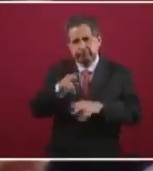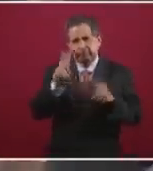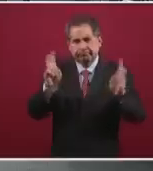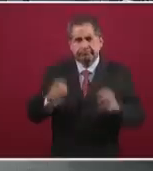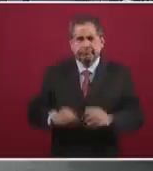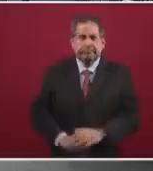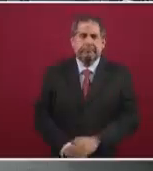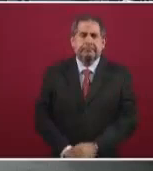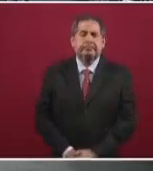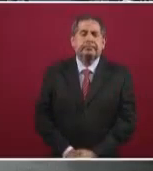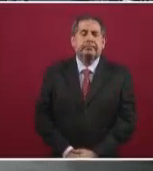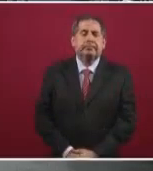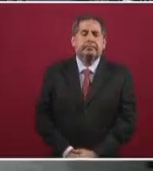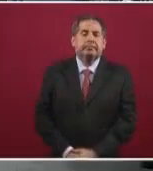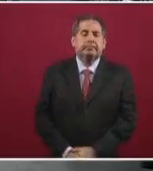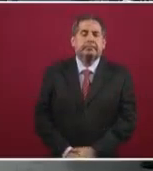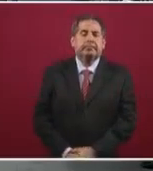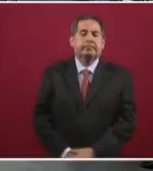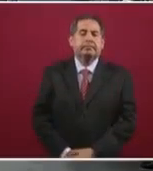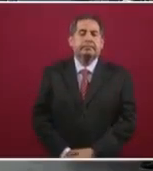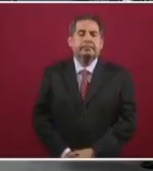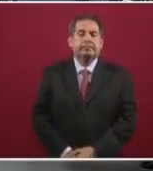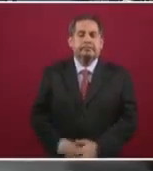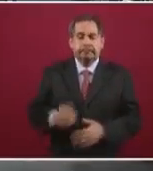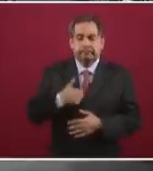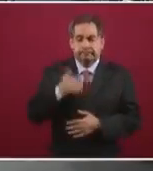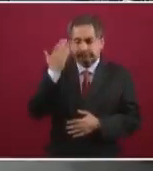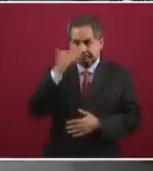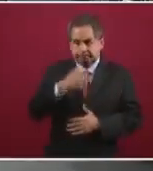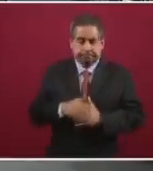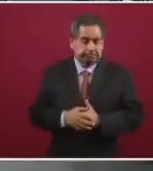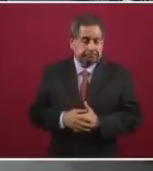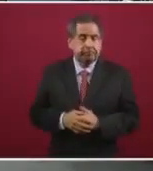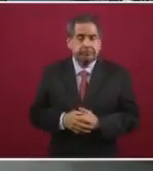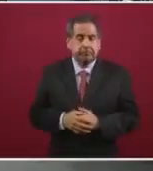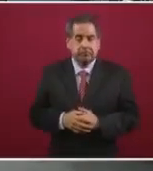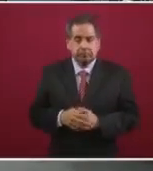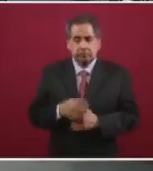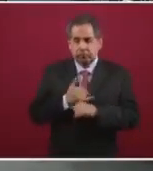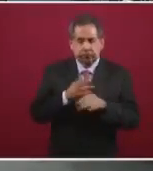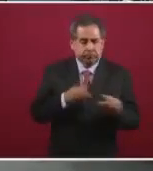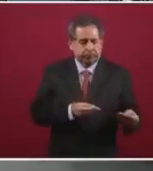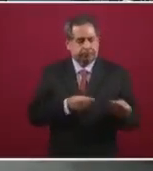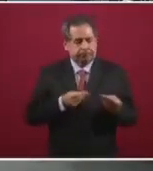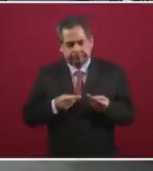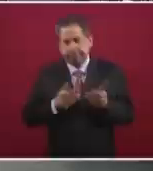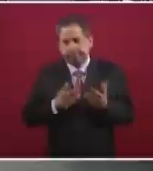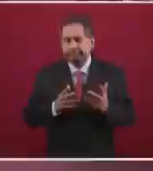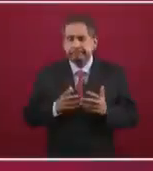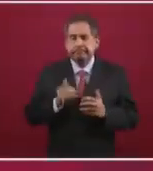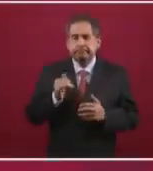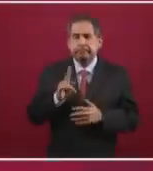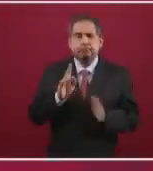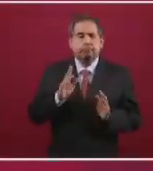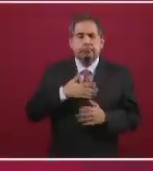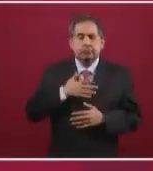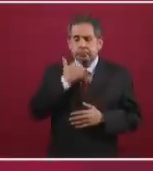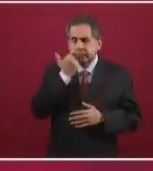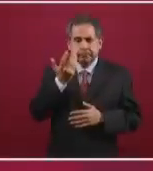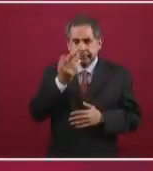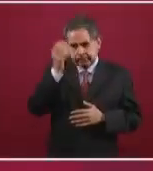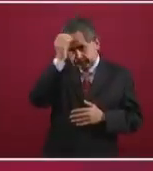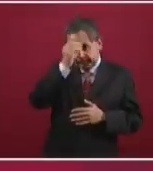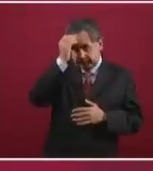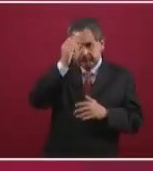triunfo. Bueno, pues desde luego que estoy informado, pero no quiero